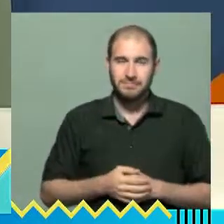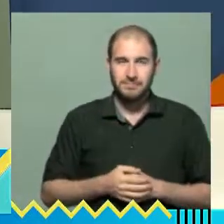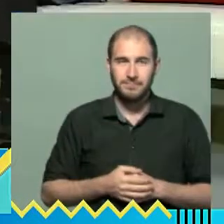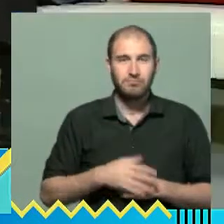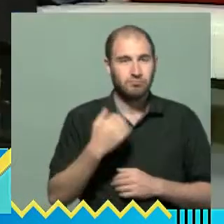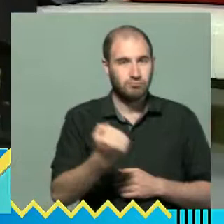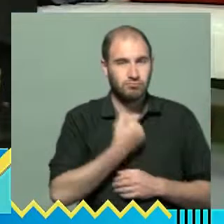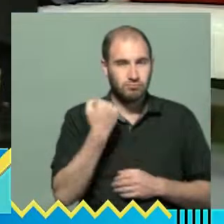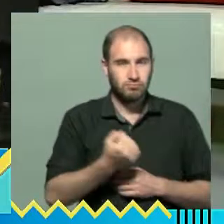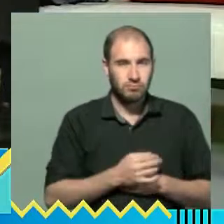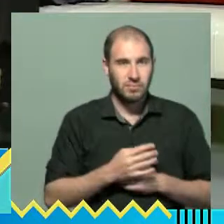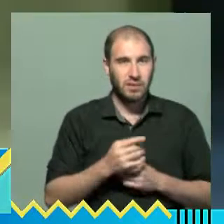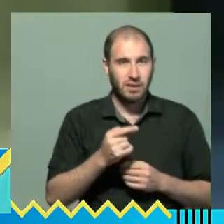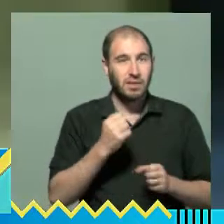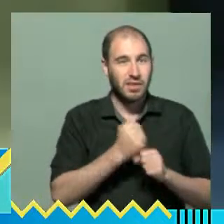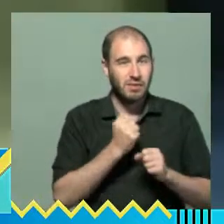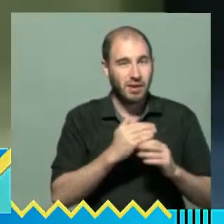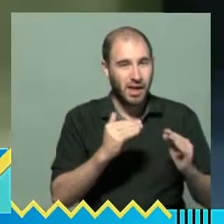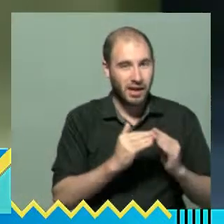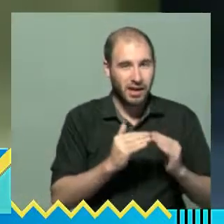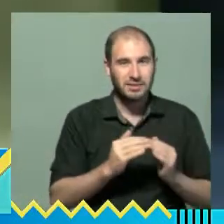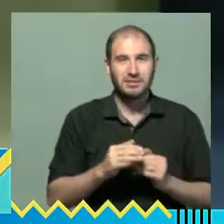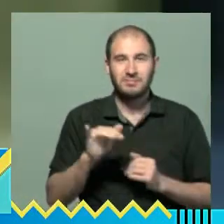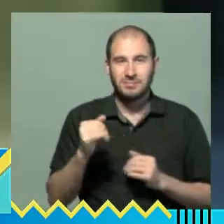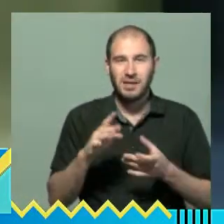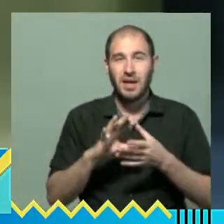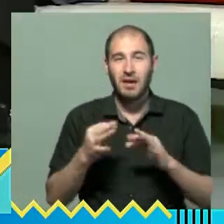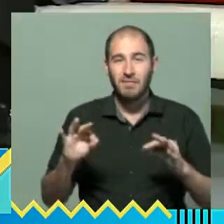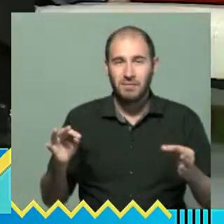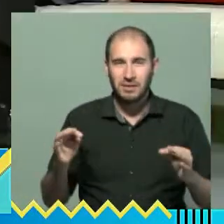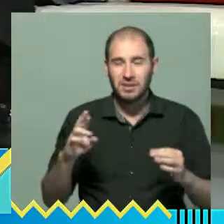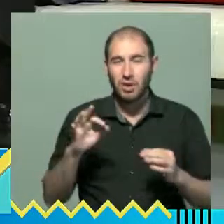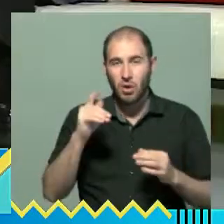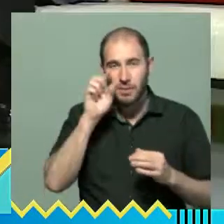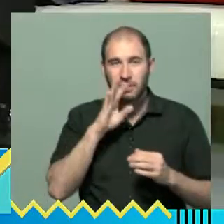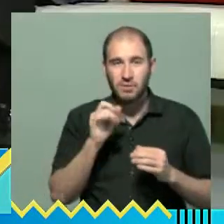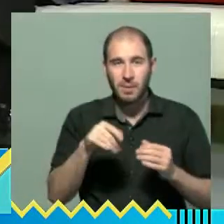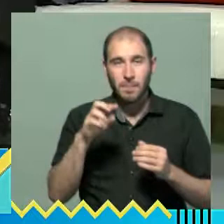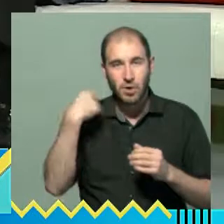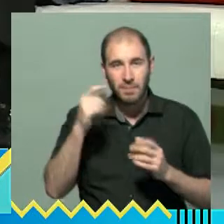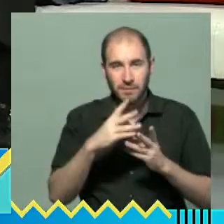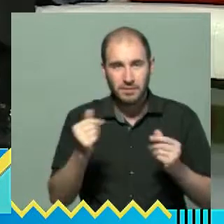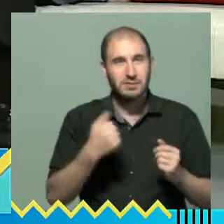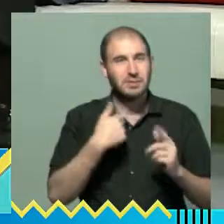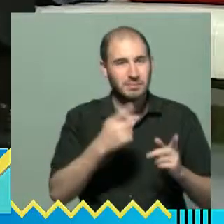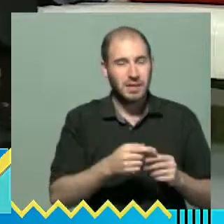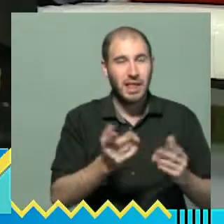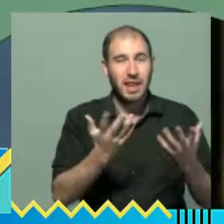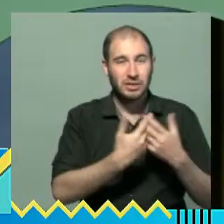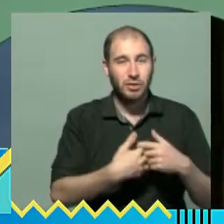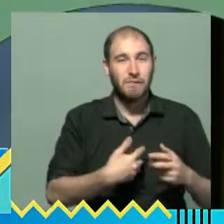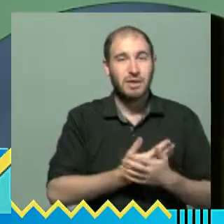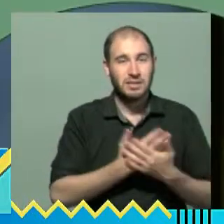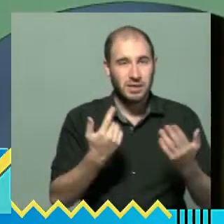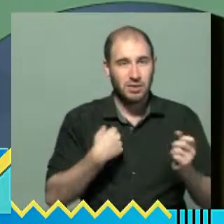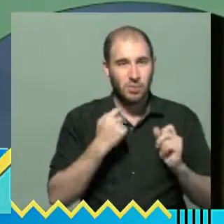Qué importante, nos ha dejado una tarea en Sí, casa. es la frase de Roberto para terminar el También programa. me voy con eso. En relación a la felicidad